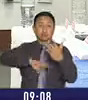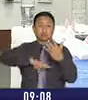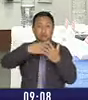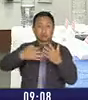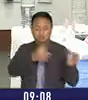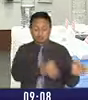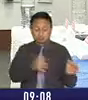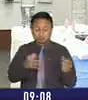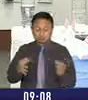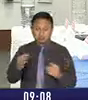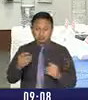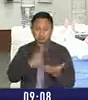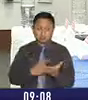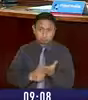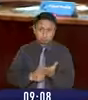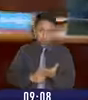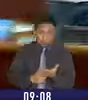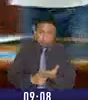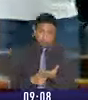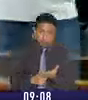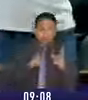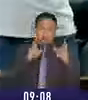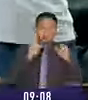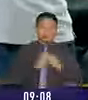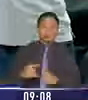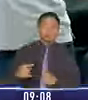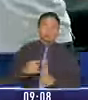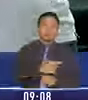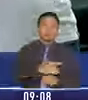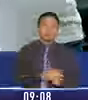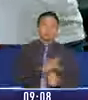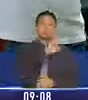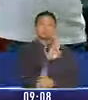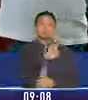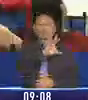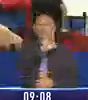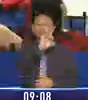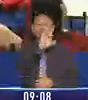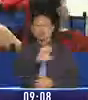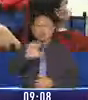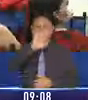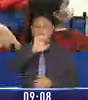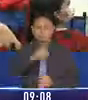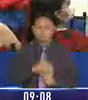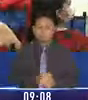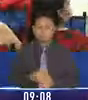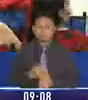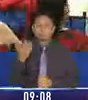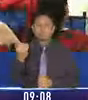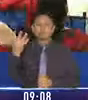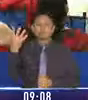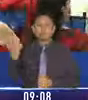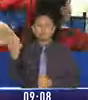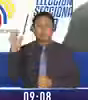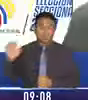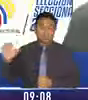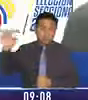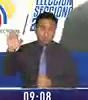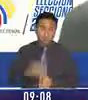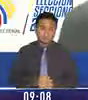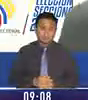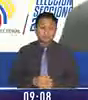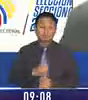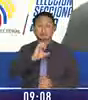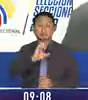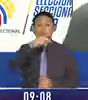electoral respecto de los debates. En tal razón, los mismos se desarrollarán el 7 y 8 de enero, así como el 14 y 15 del mismo mes. El